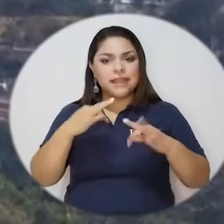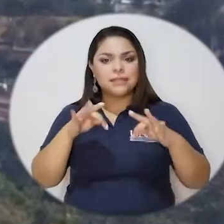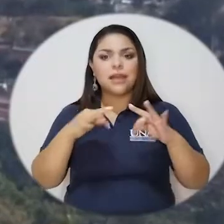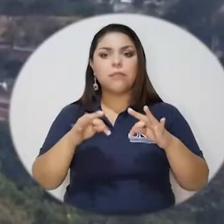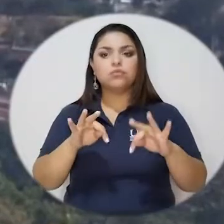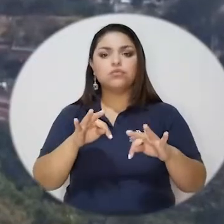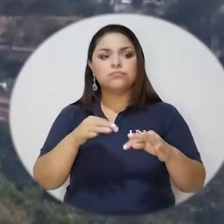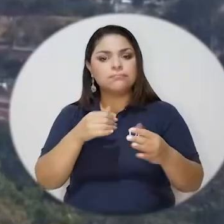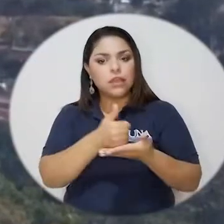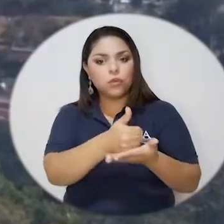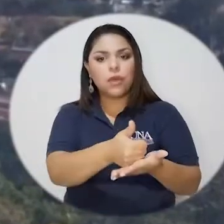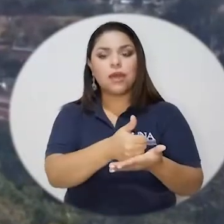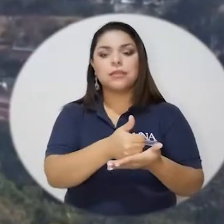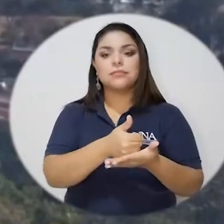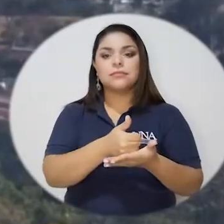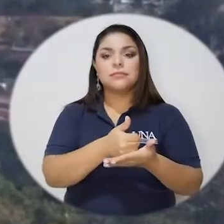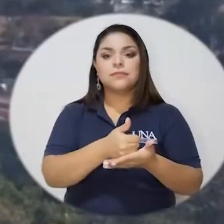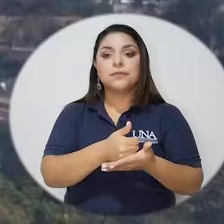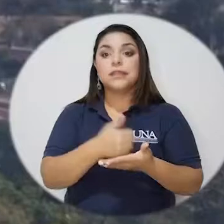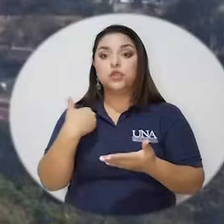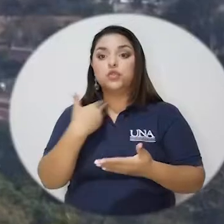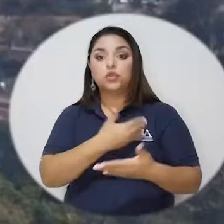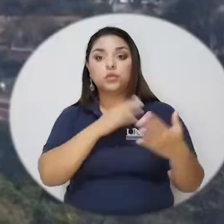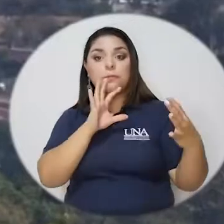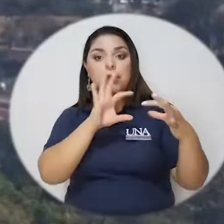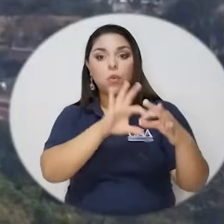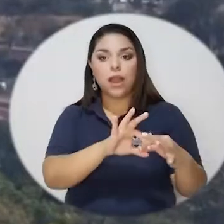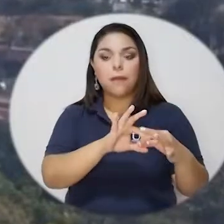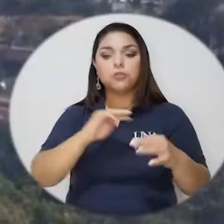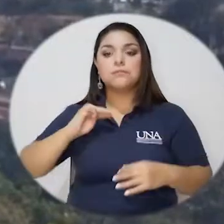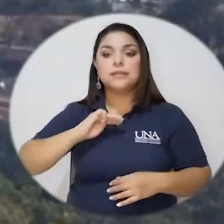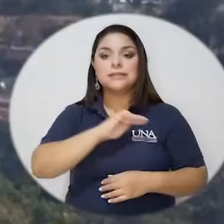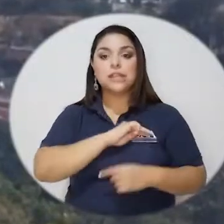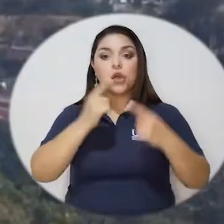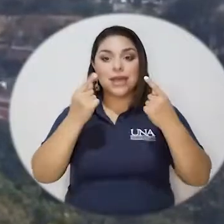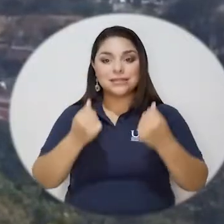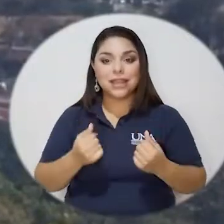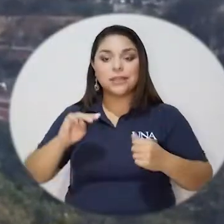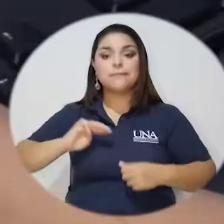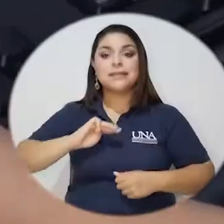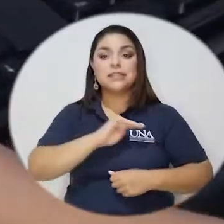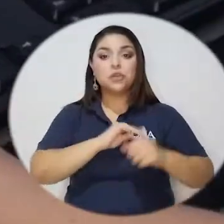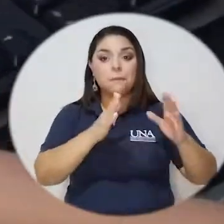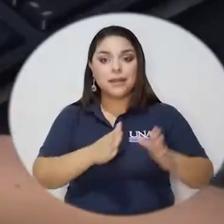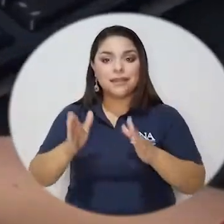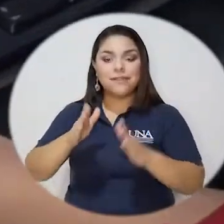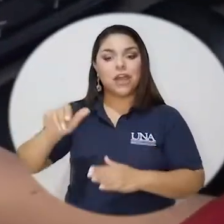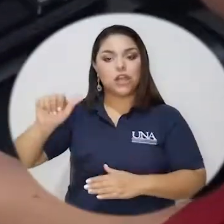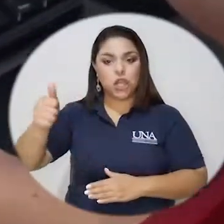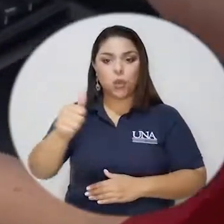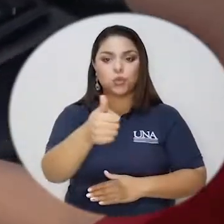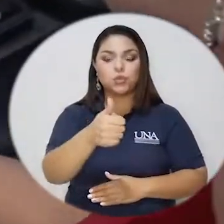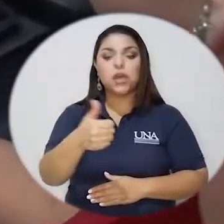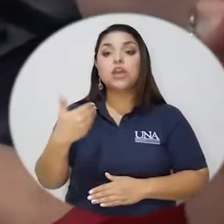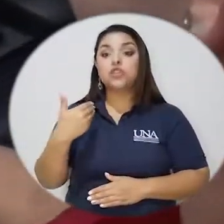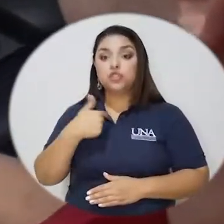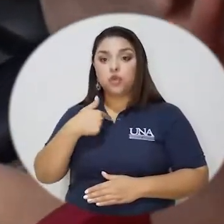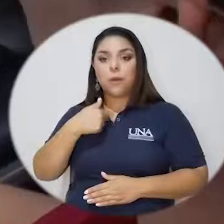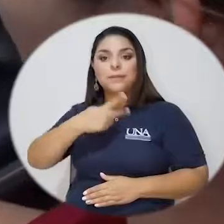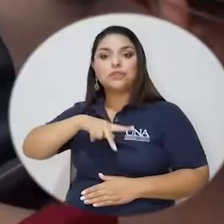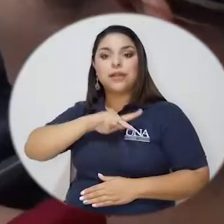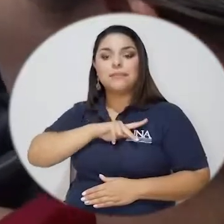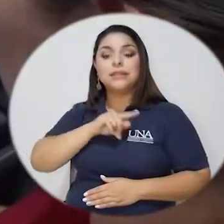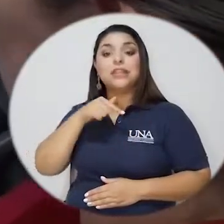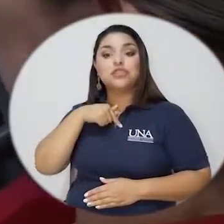el panorama, sino que tratamos de ayudar, e incluso nos vinculamos con el Ministerio de Hacienda, con el Ministerio de Planificación y con otros.